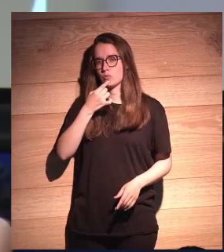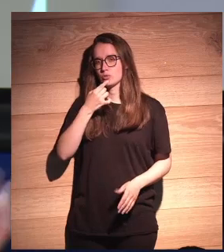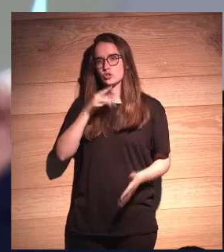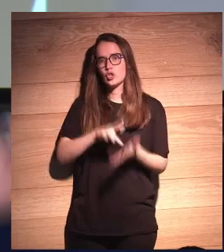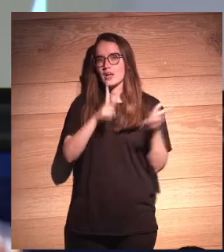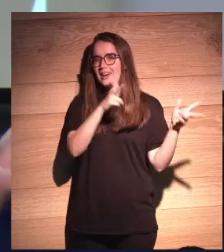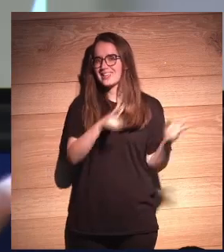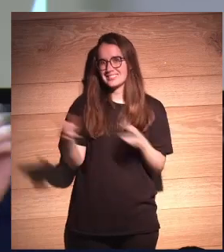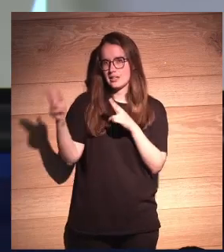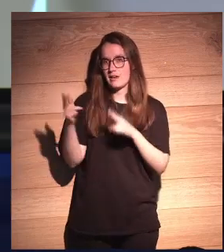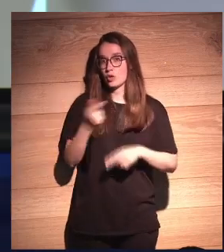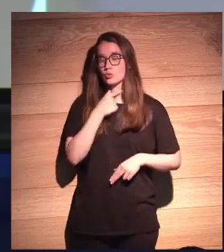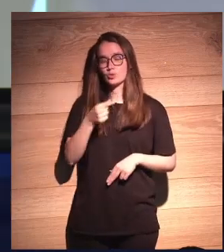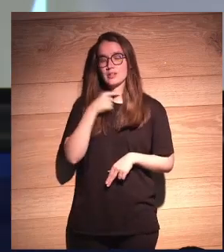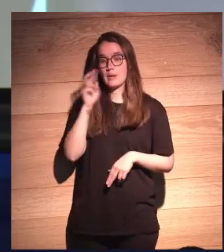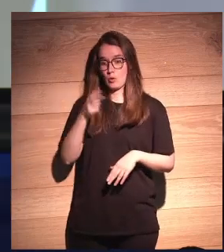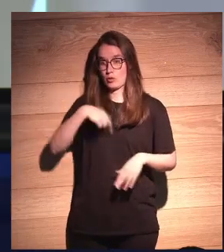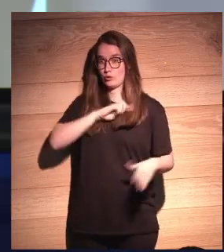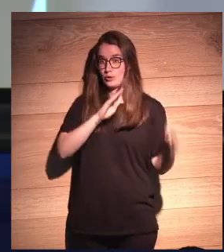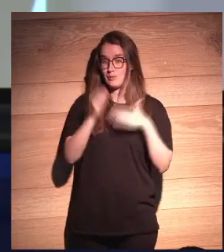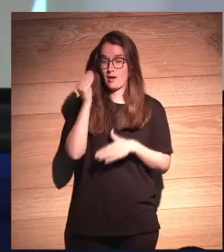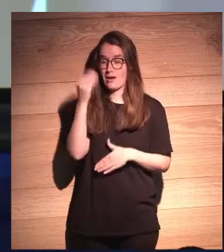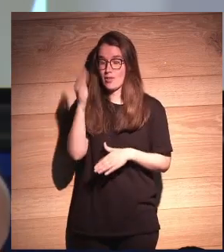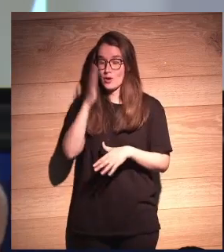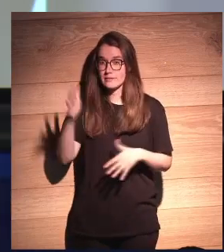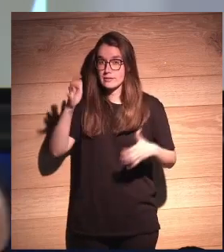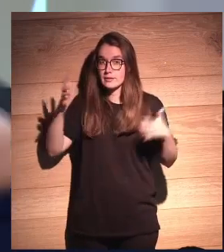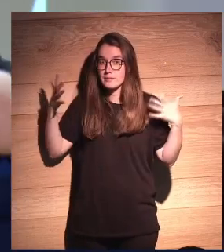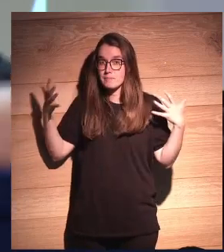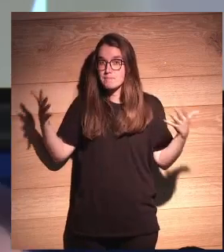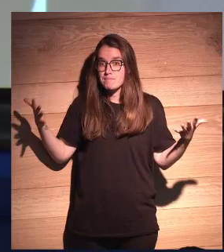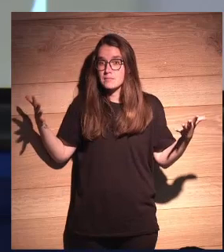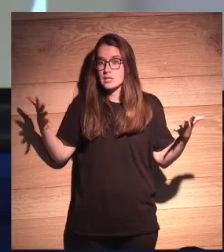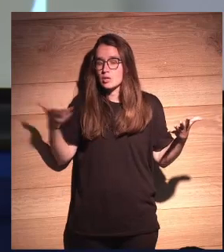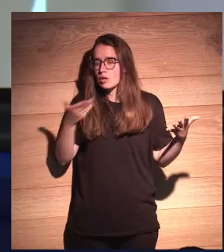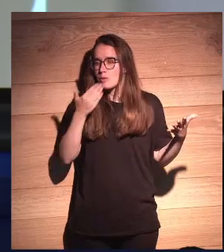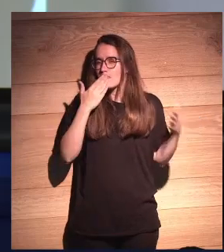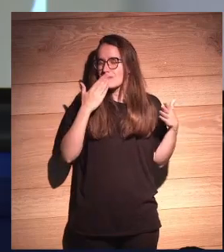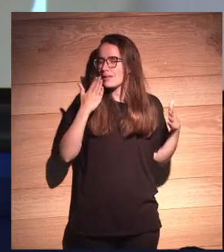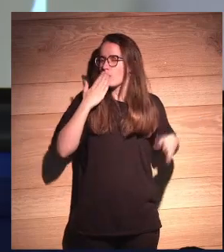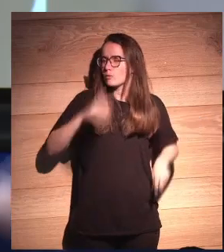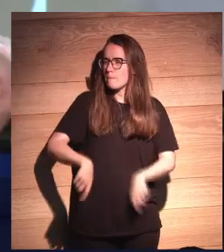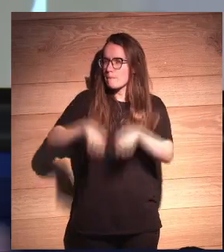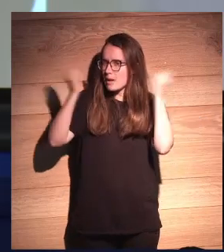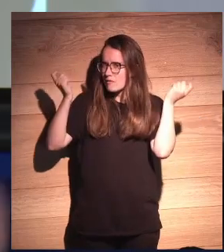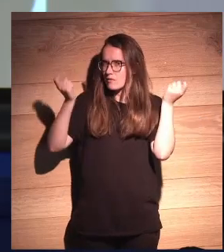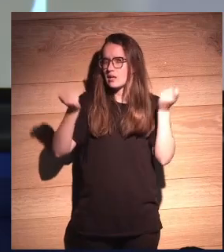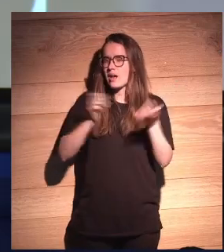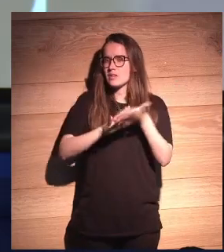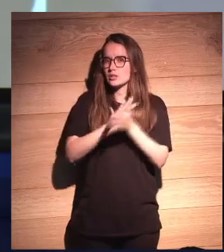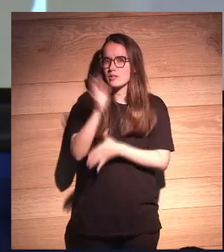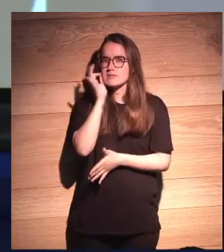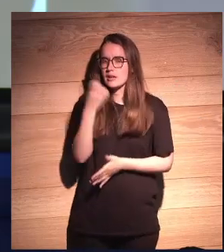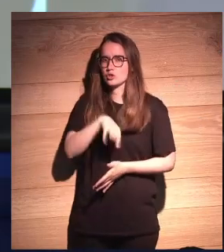la serie que nos hubiera gustado ver de adolescentes. Y que rompiera tabús y que estuviéramos hablando de chicas